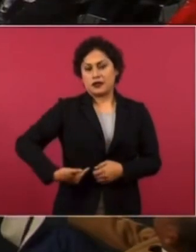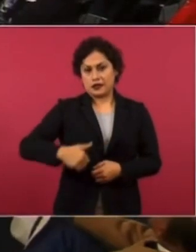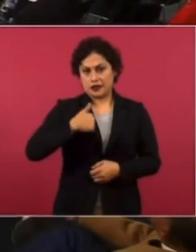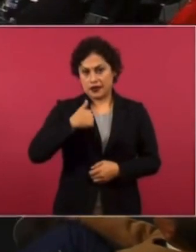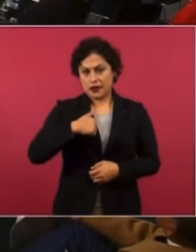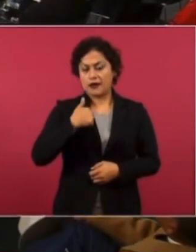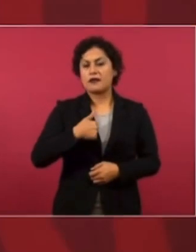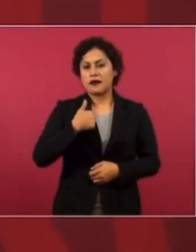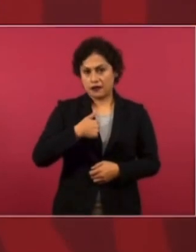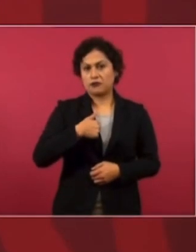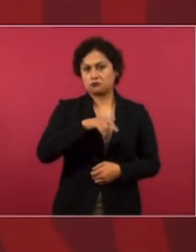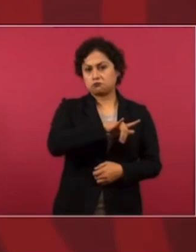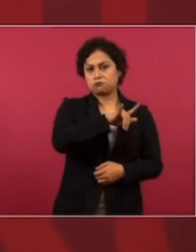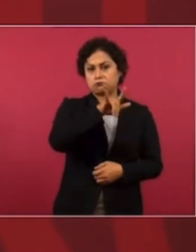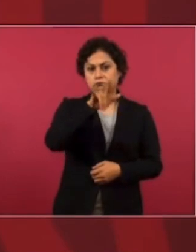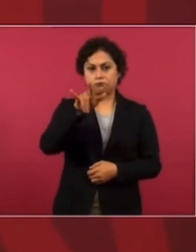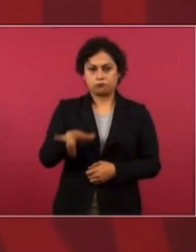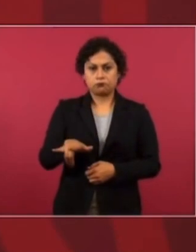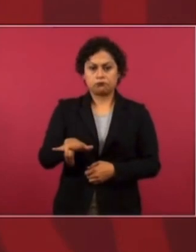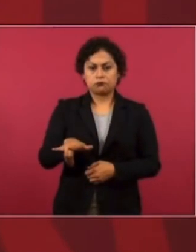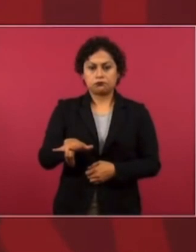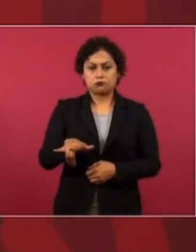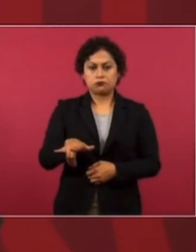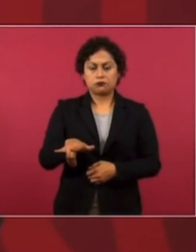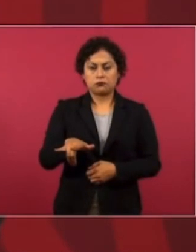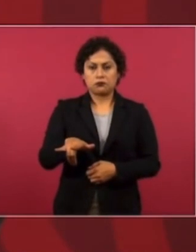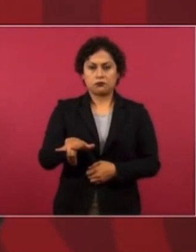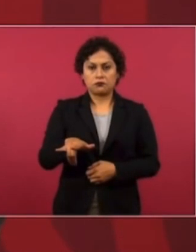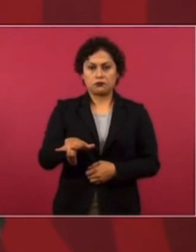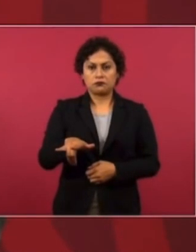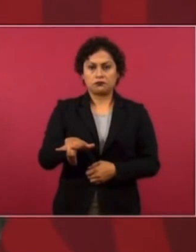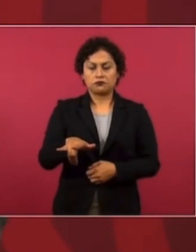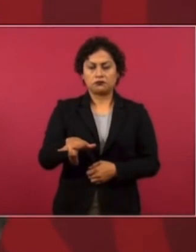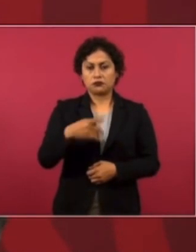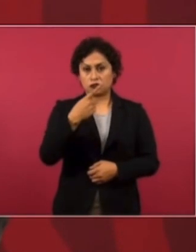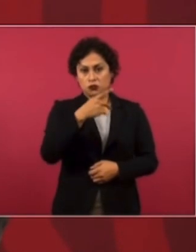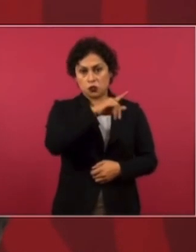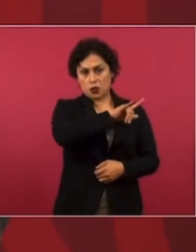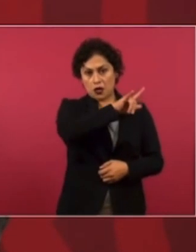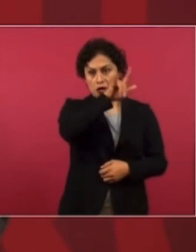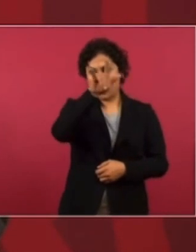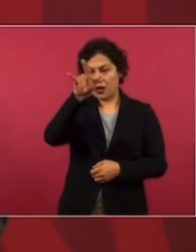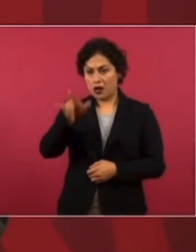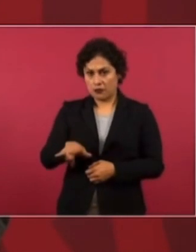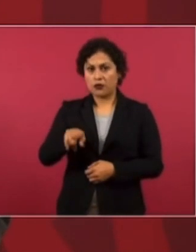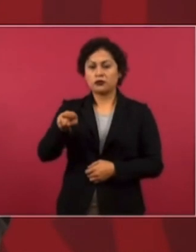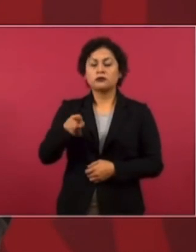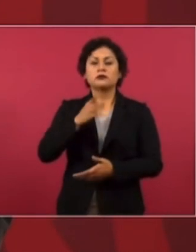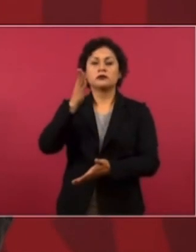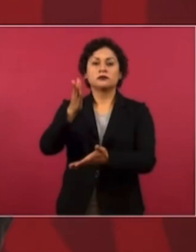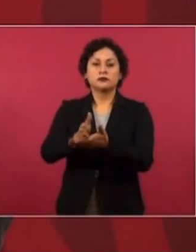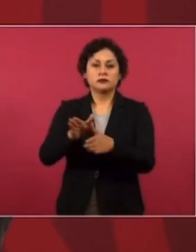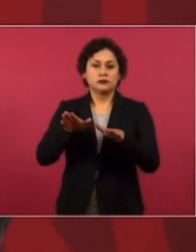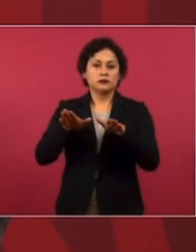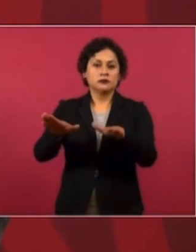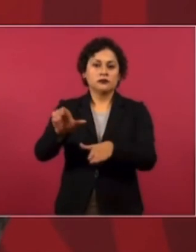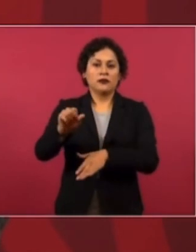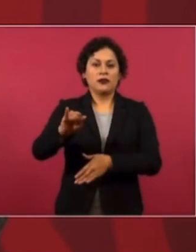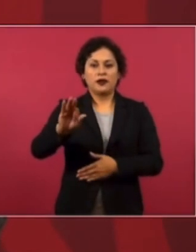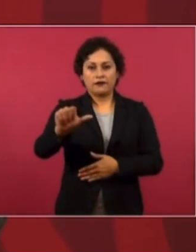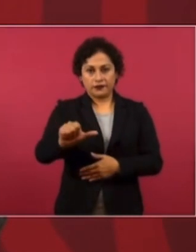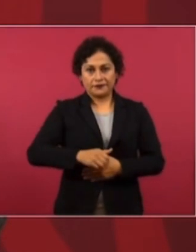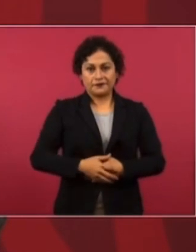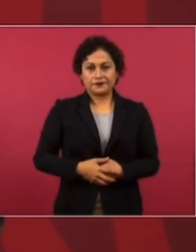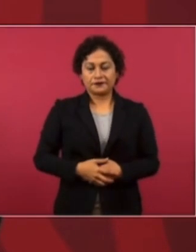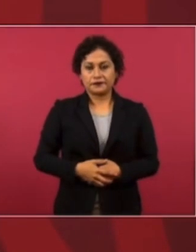a arribar el avión que lo traslada de Canadá, va a llegar al aeropuerto Felipe Ángeles.